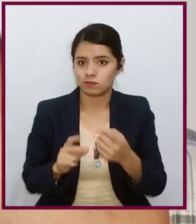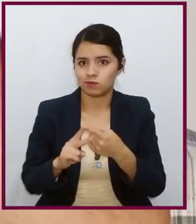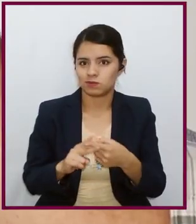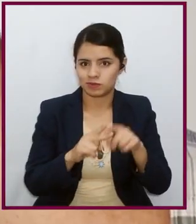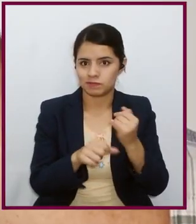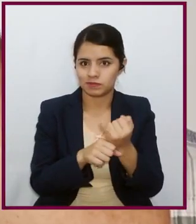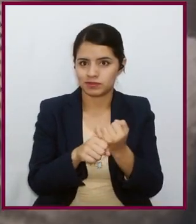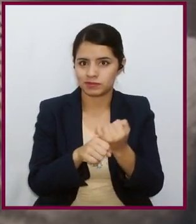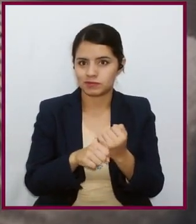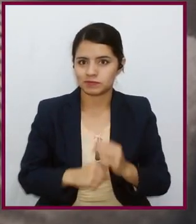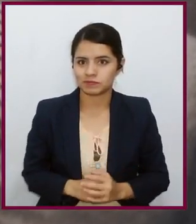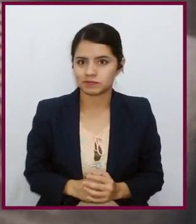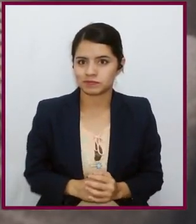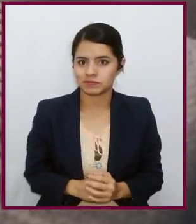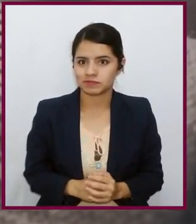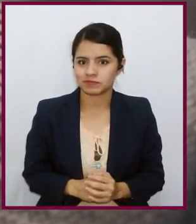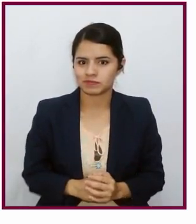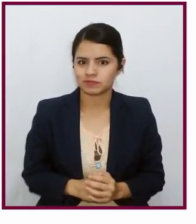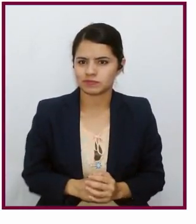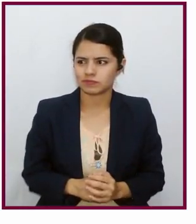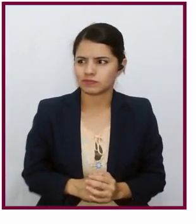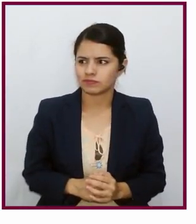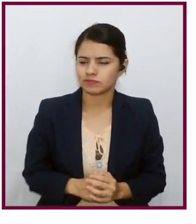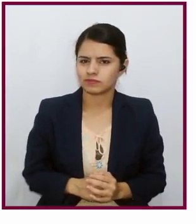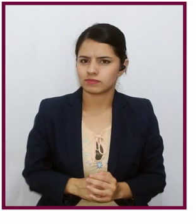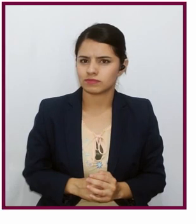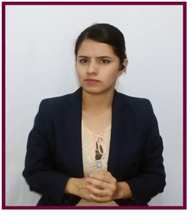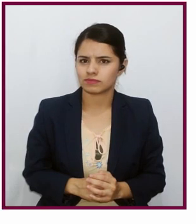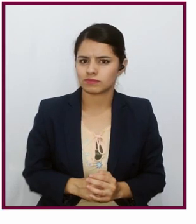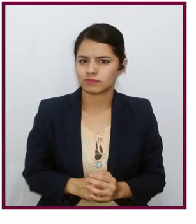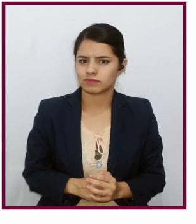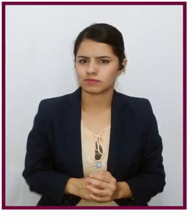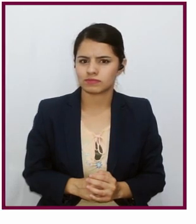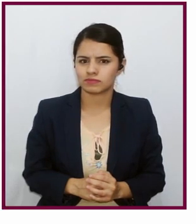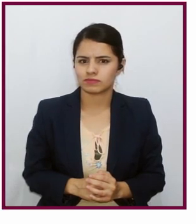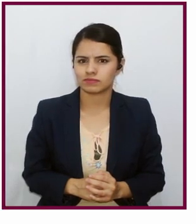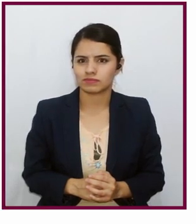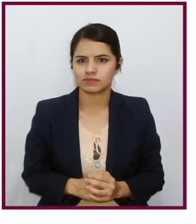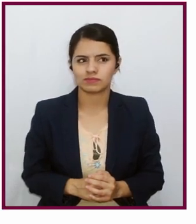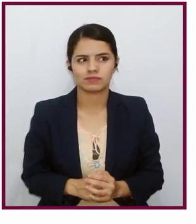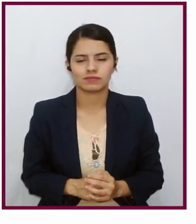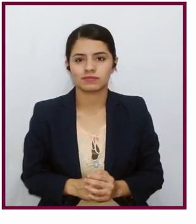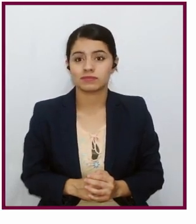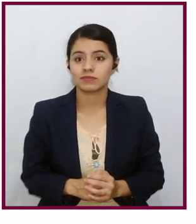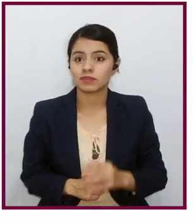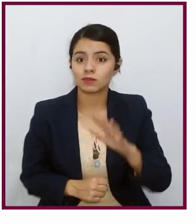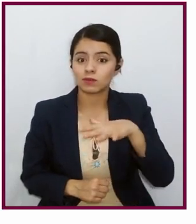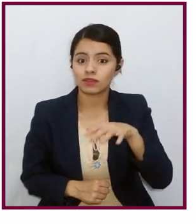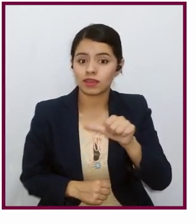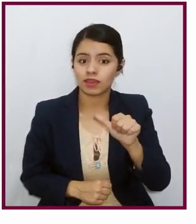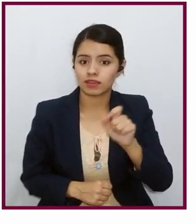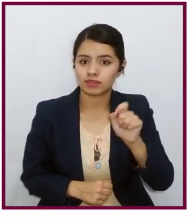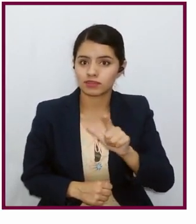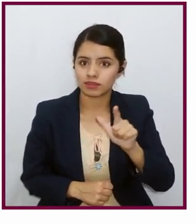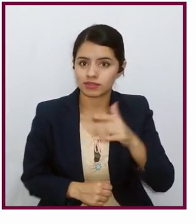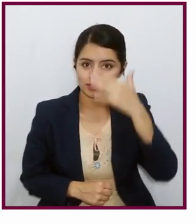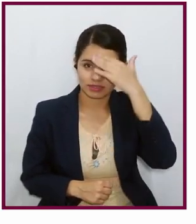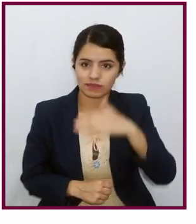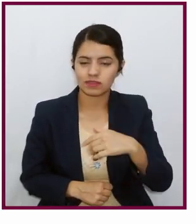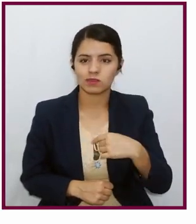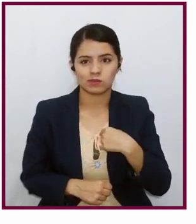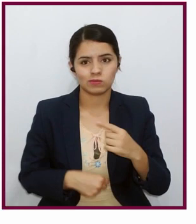no. De hecho, son parte de un proceso evolutivo que lleva miles de años. ¿Cómo? Sí, desde las pinturas rupestres hace